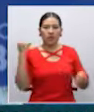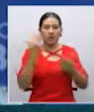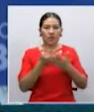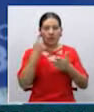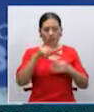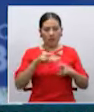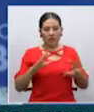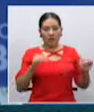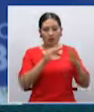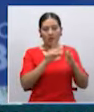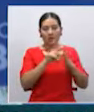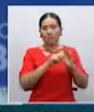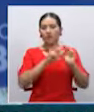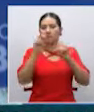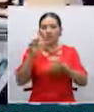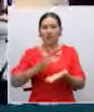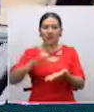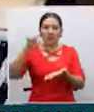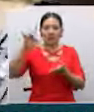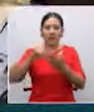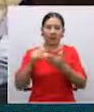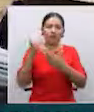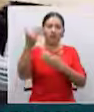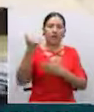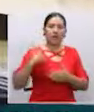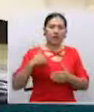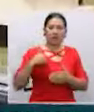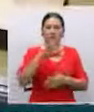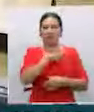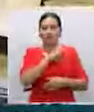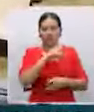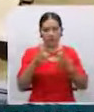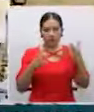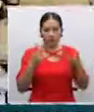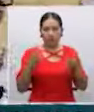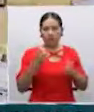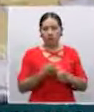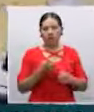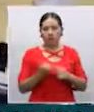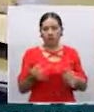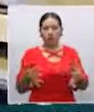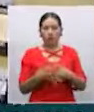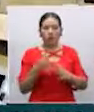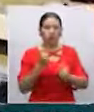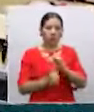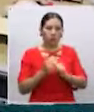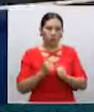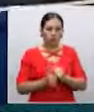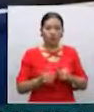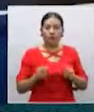de Uyuni, pasar a Argentina o a Chile. La autoridad señaló que muchas empresas hoteleras y agencias de viaje se ven